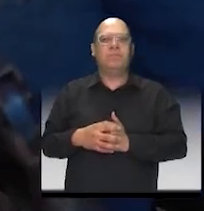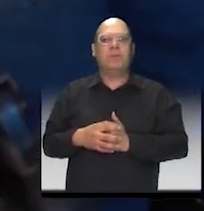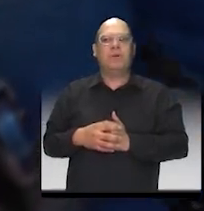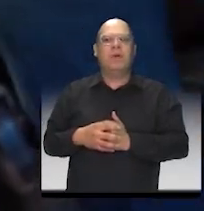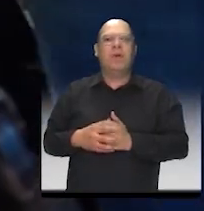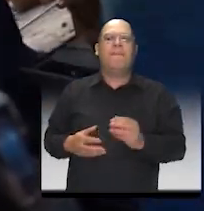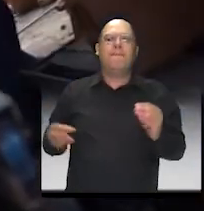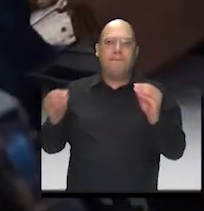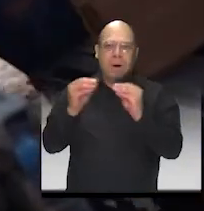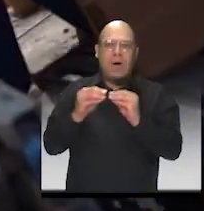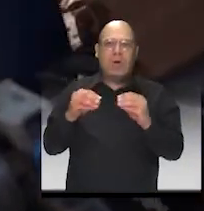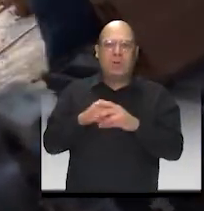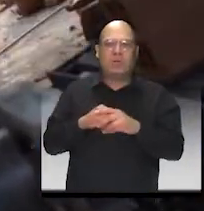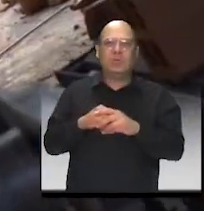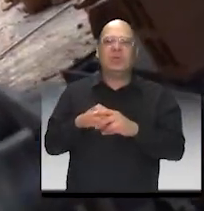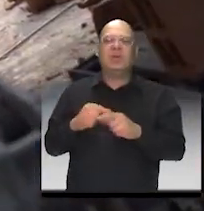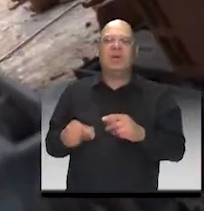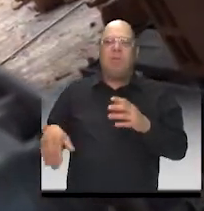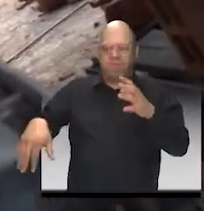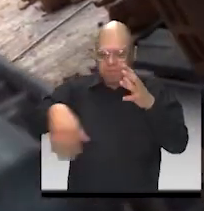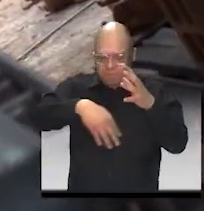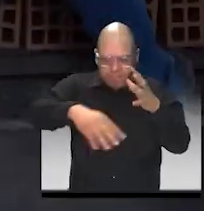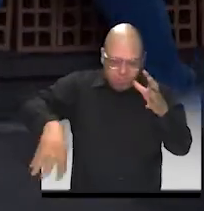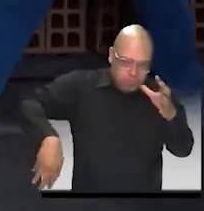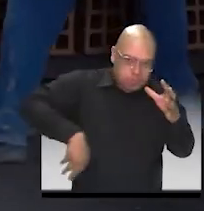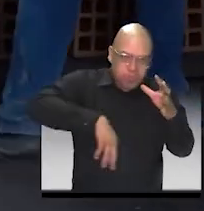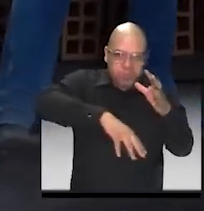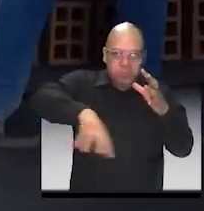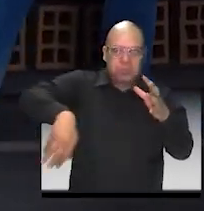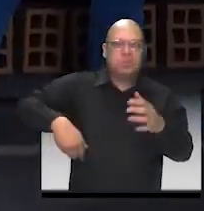a gran presión y con vacío sale